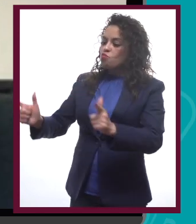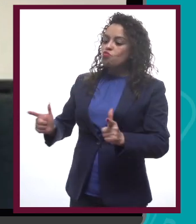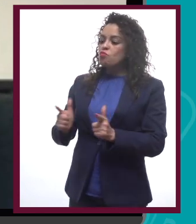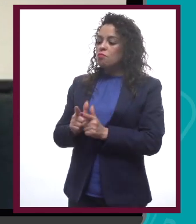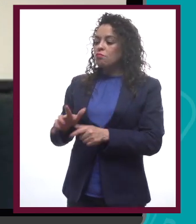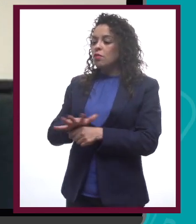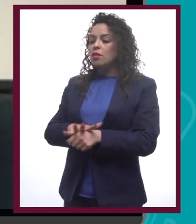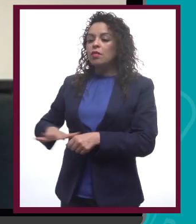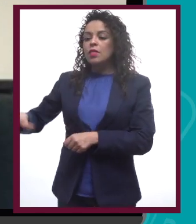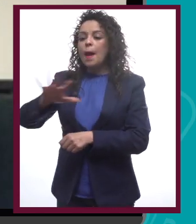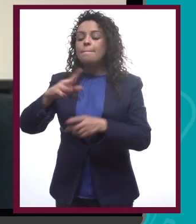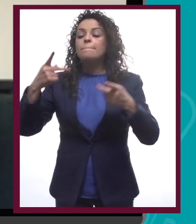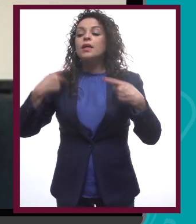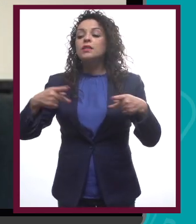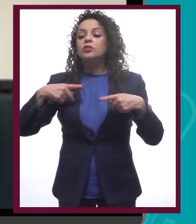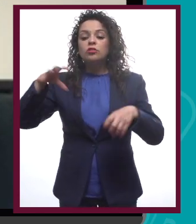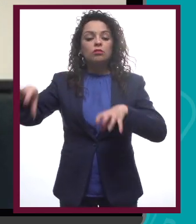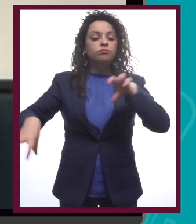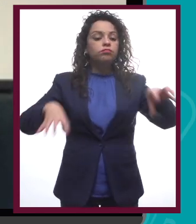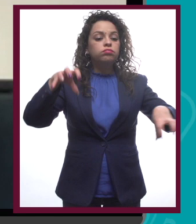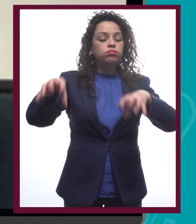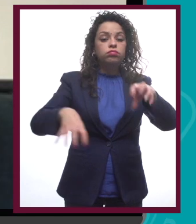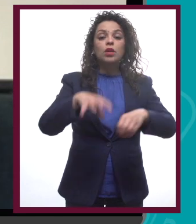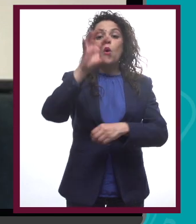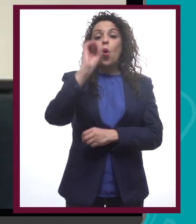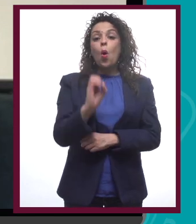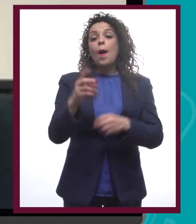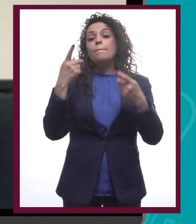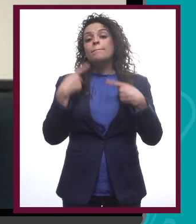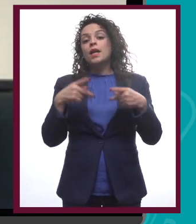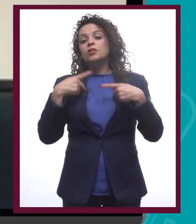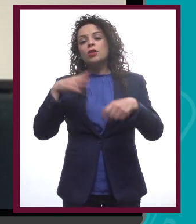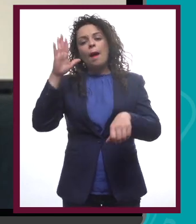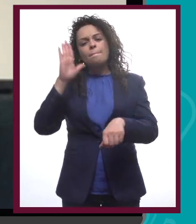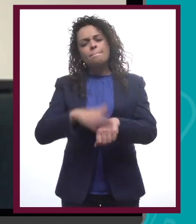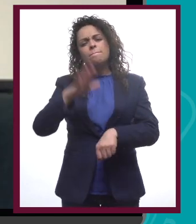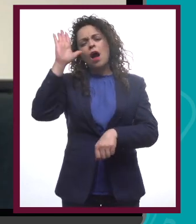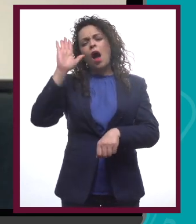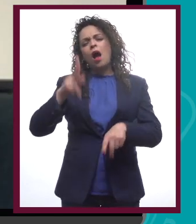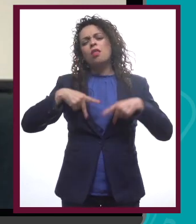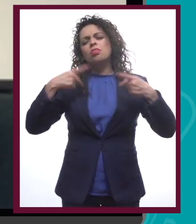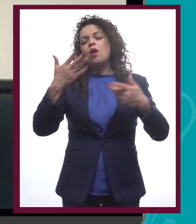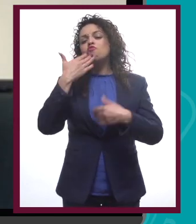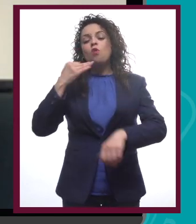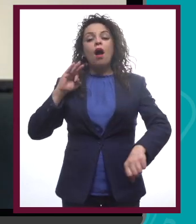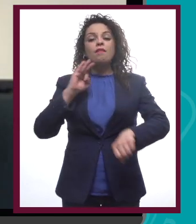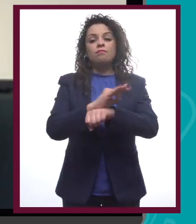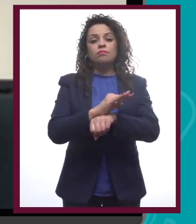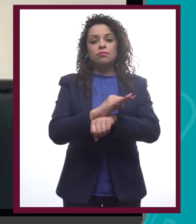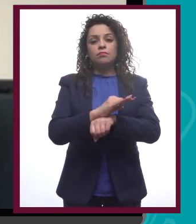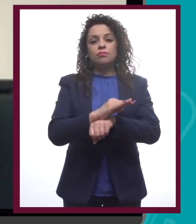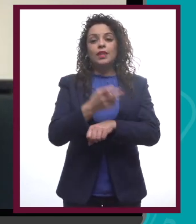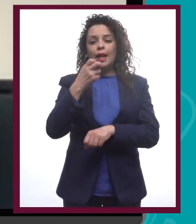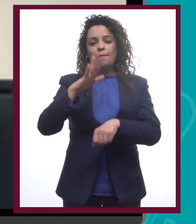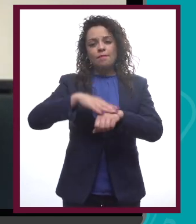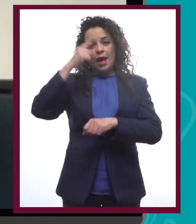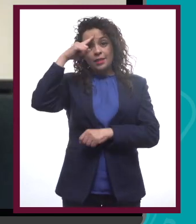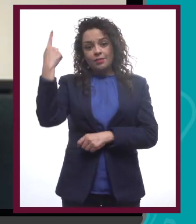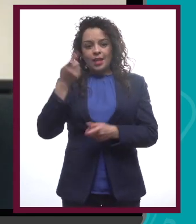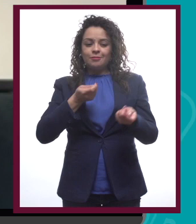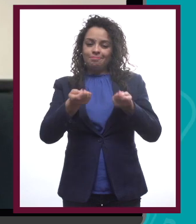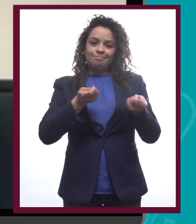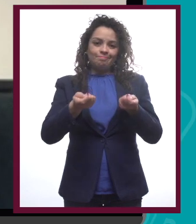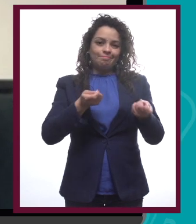o a grupos poblacionales o a la gente más vulnerable frente a